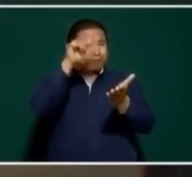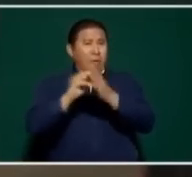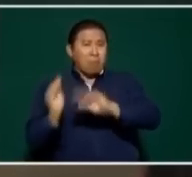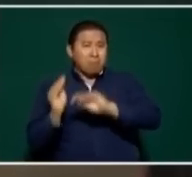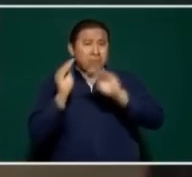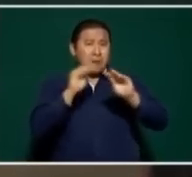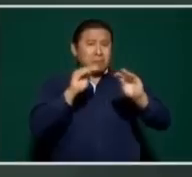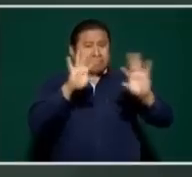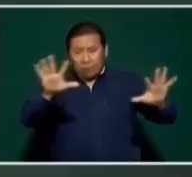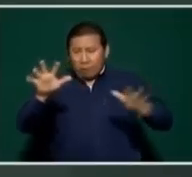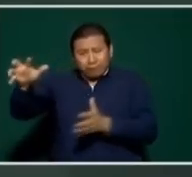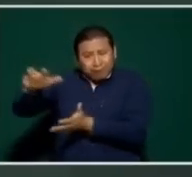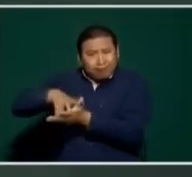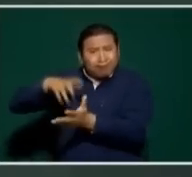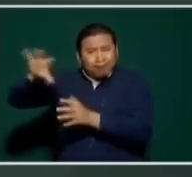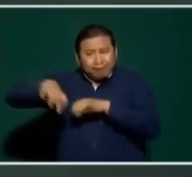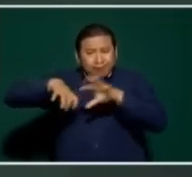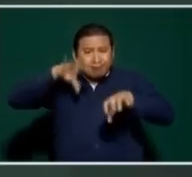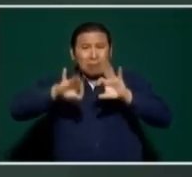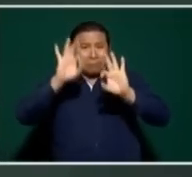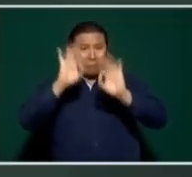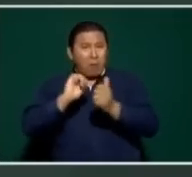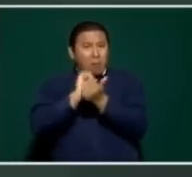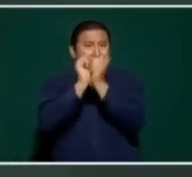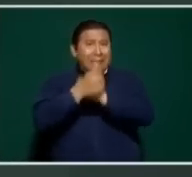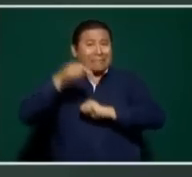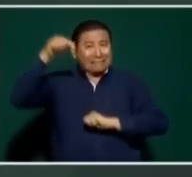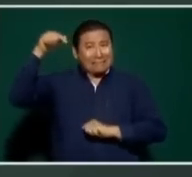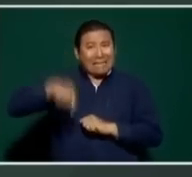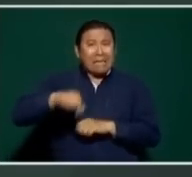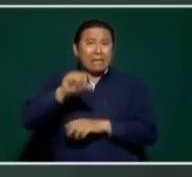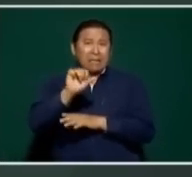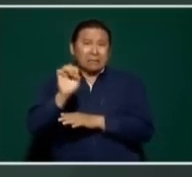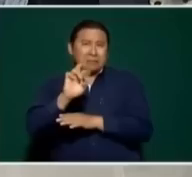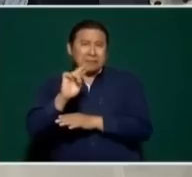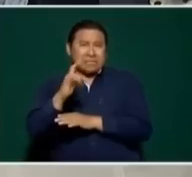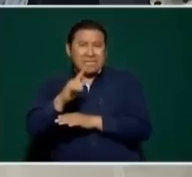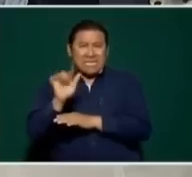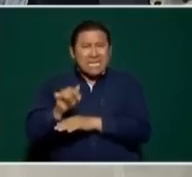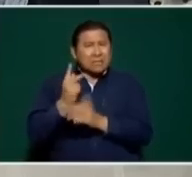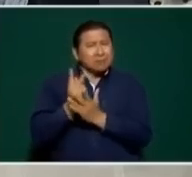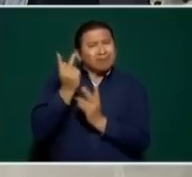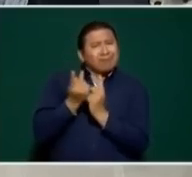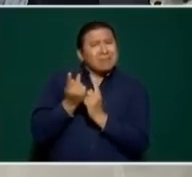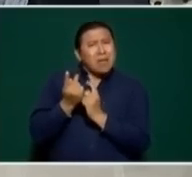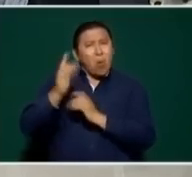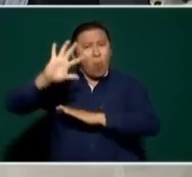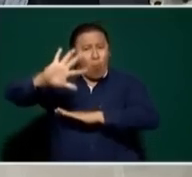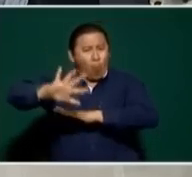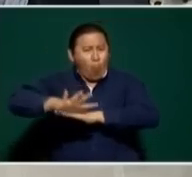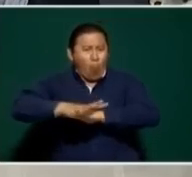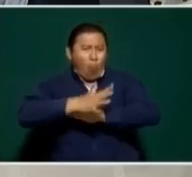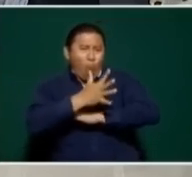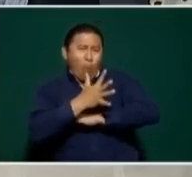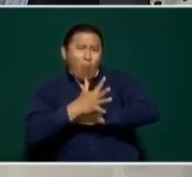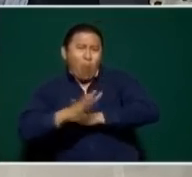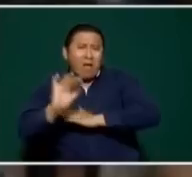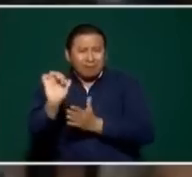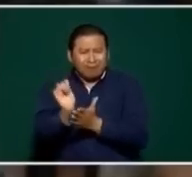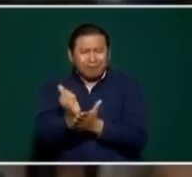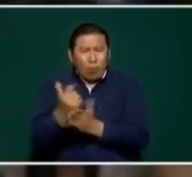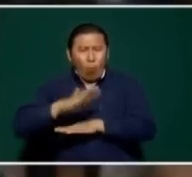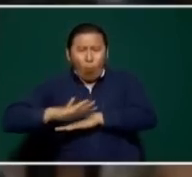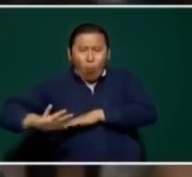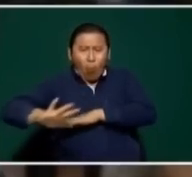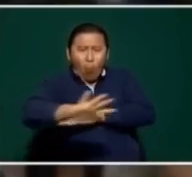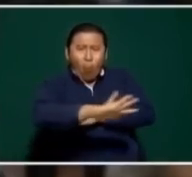y se recoge, como usted dice, de manera adecuada. Aquí el sargazo sí está afectando el mar turquesa, nuestras playas. Sí